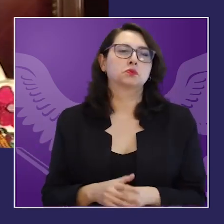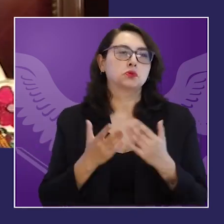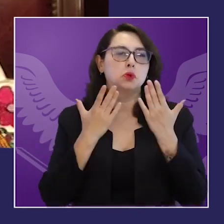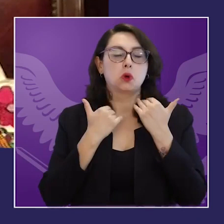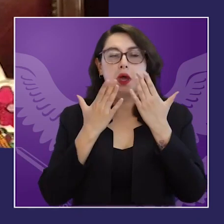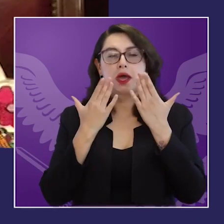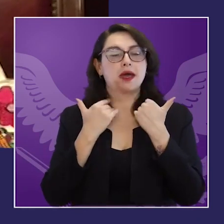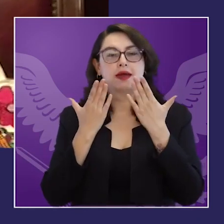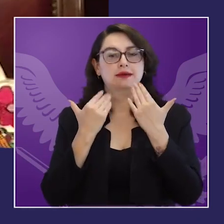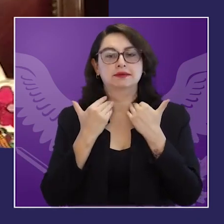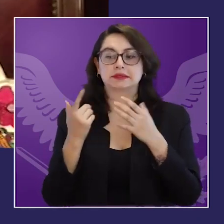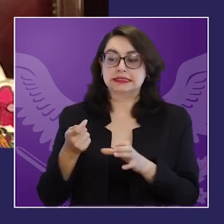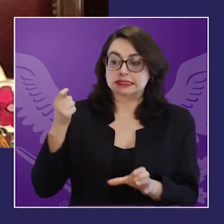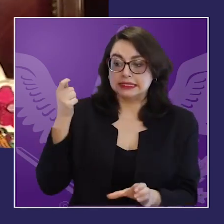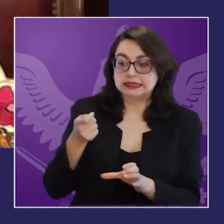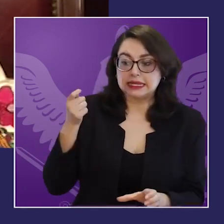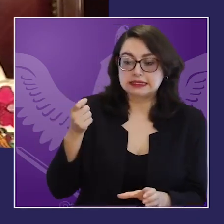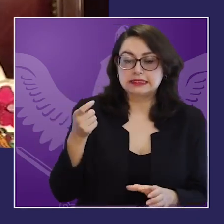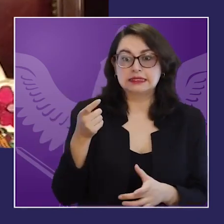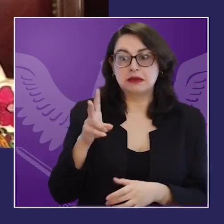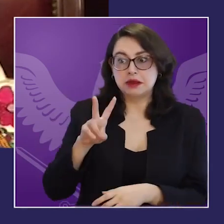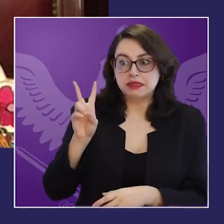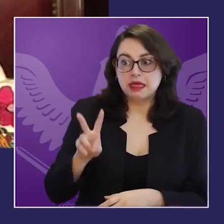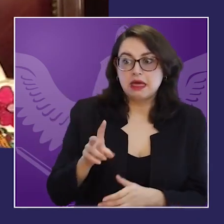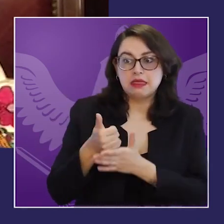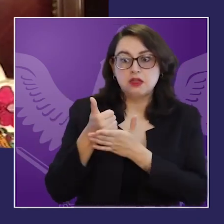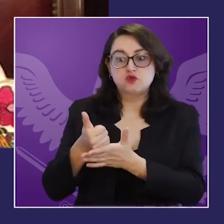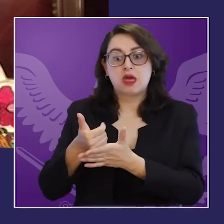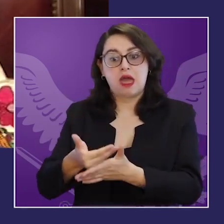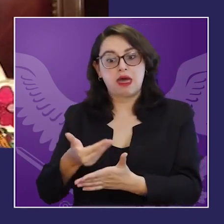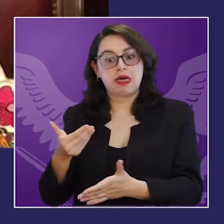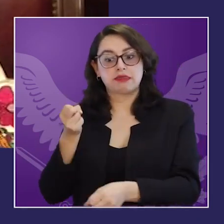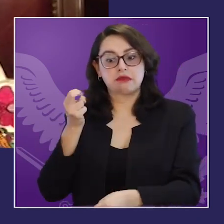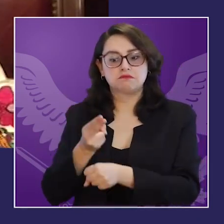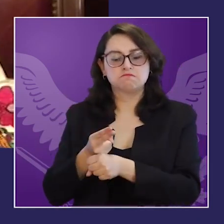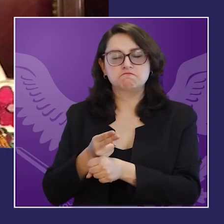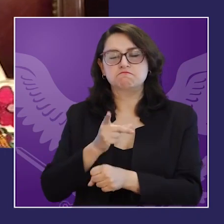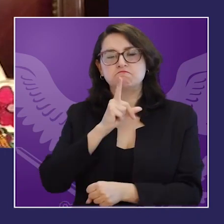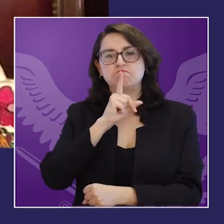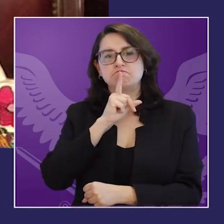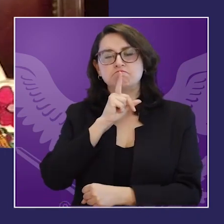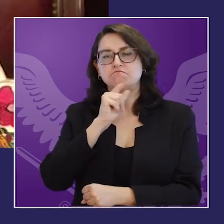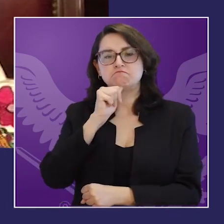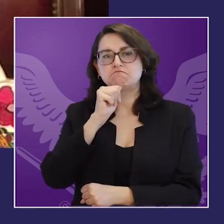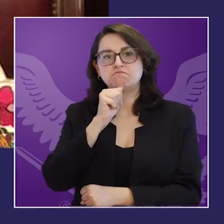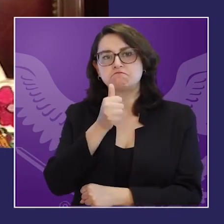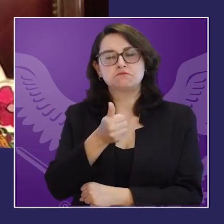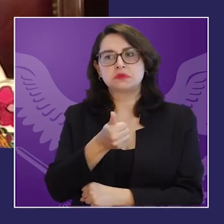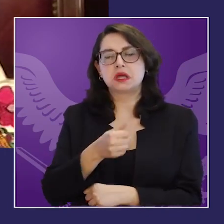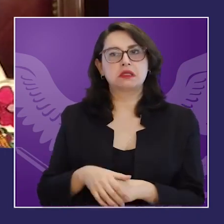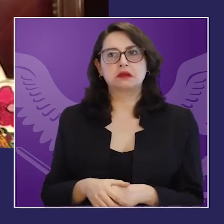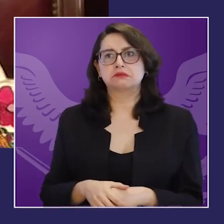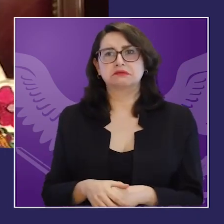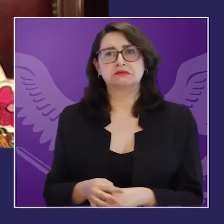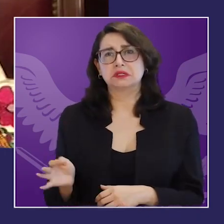grandes sentencias que nos muestren algo distinto de lo que hemos encontrado en algunas oportunidades,